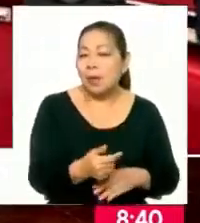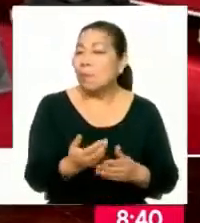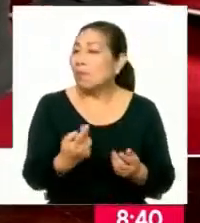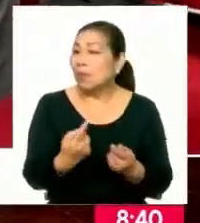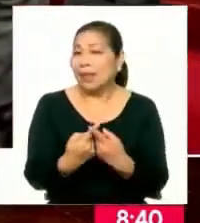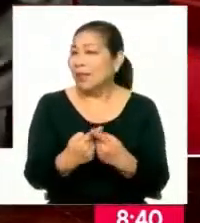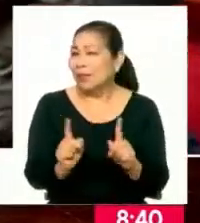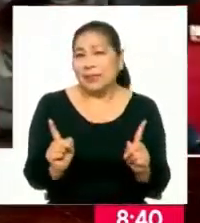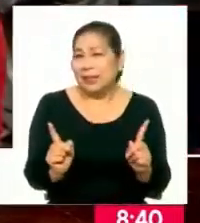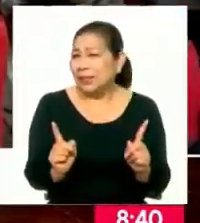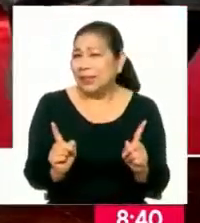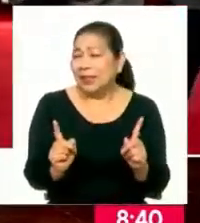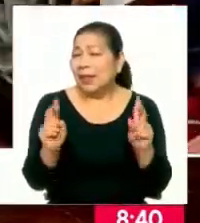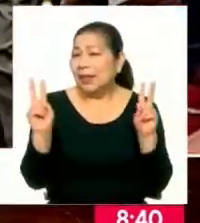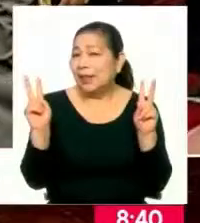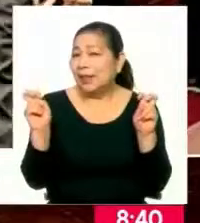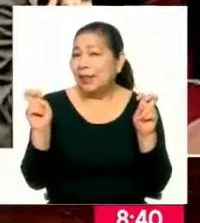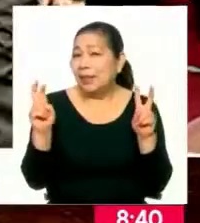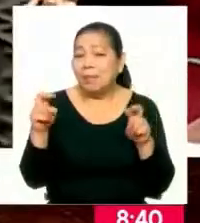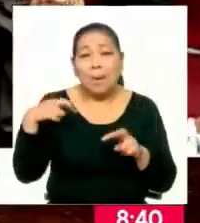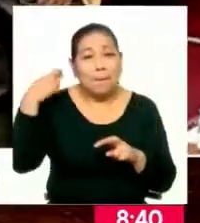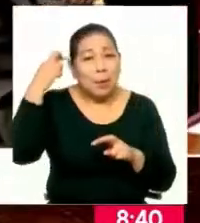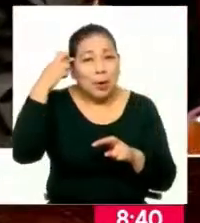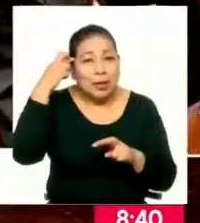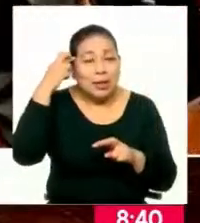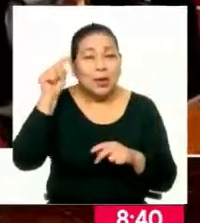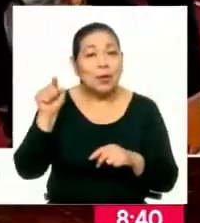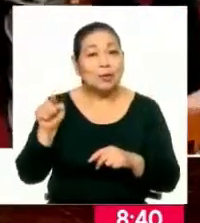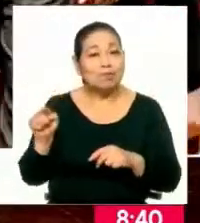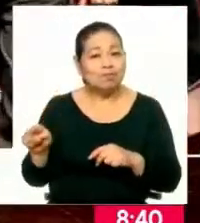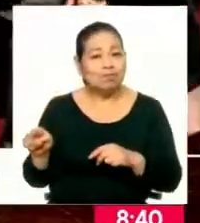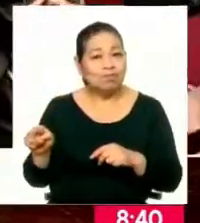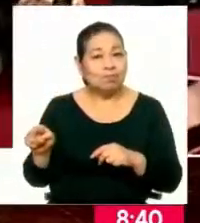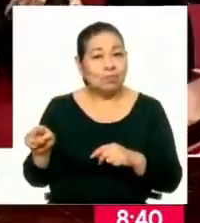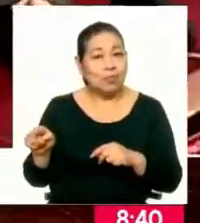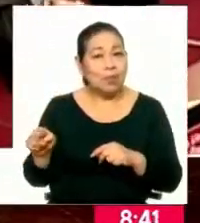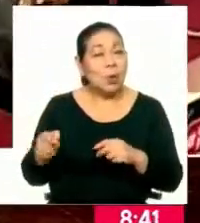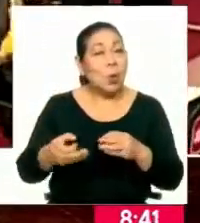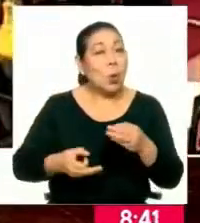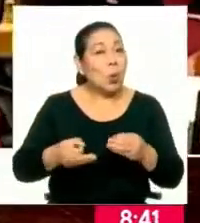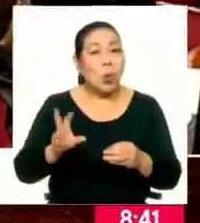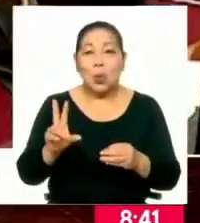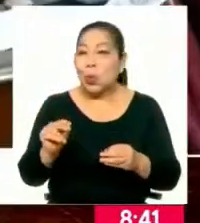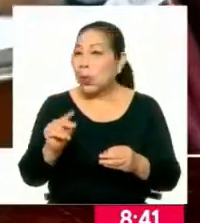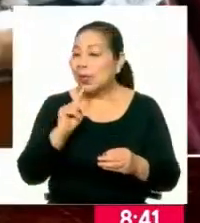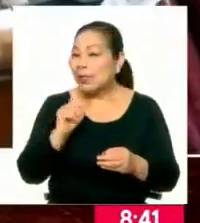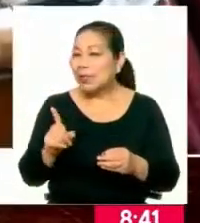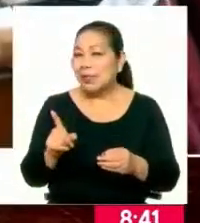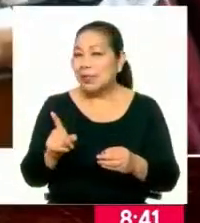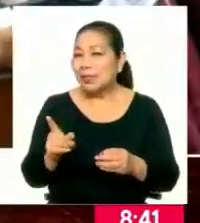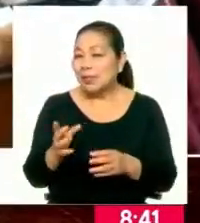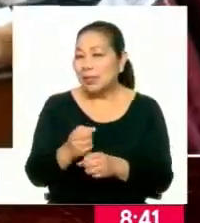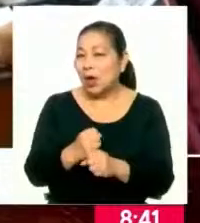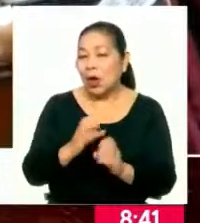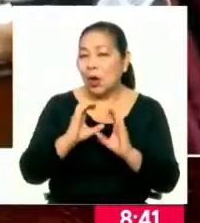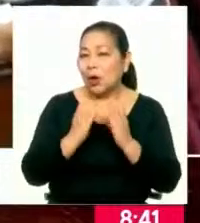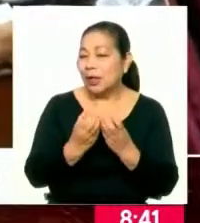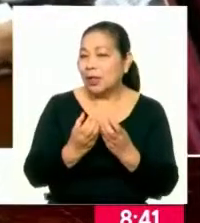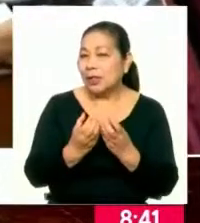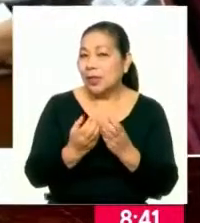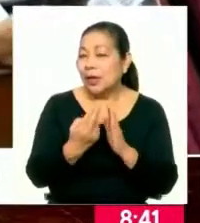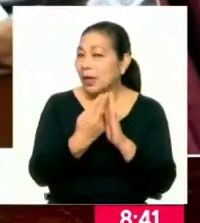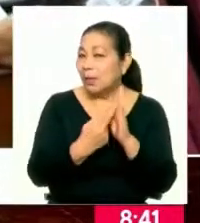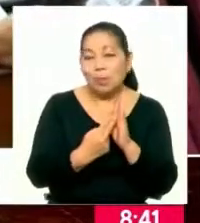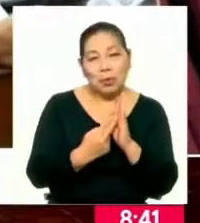Muy distinto es el tema político. O sea, la función jurisdiccional no es una función del Congreso de la República.